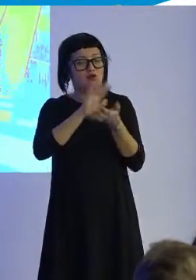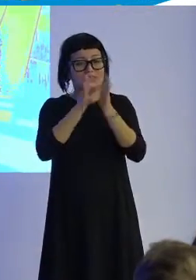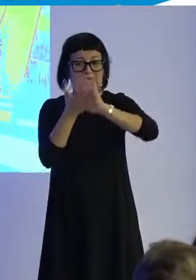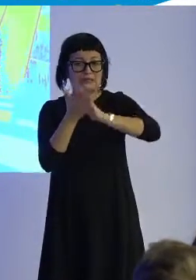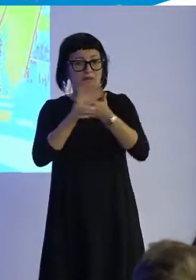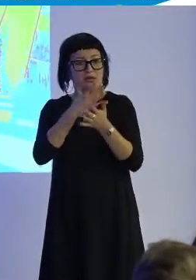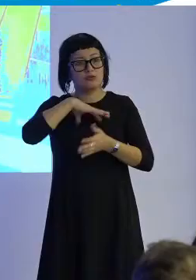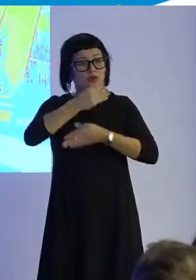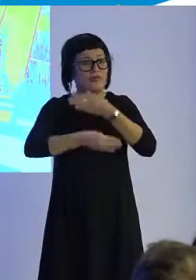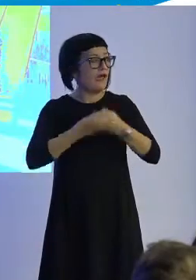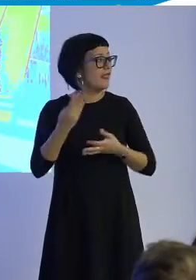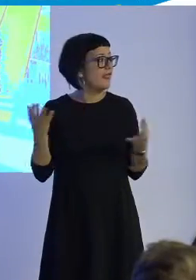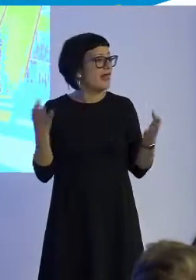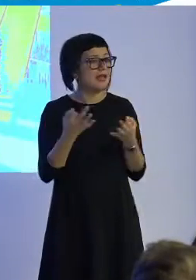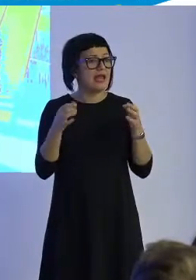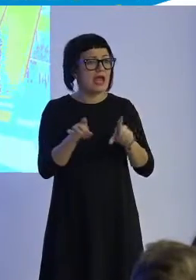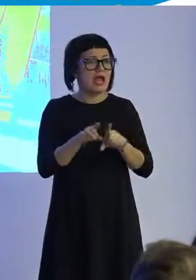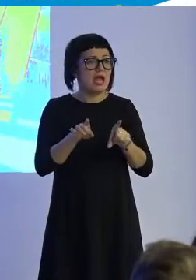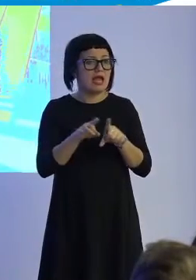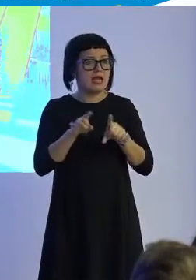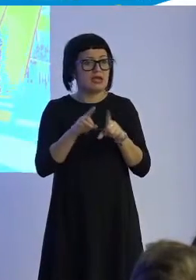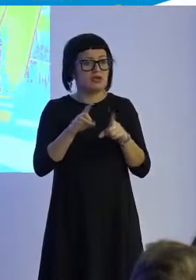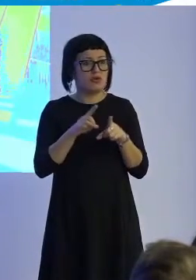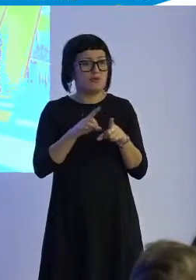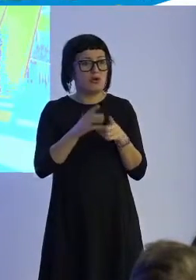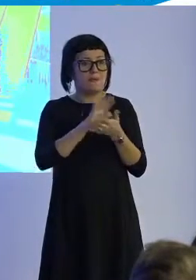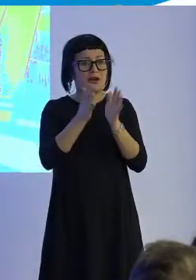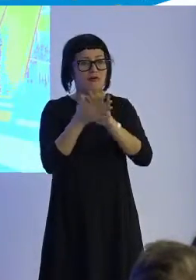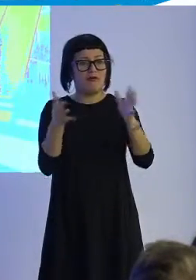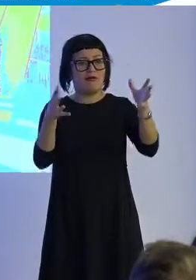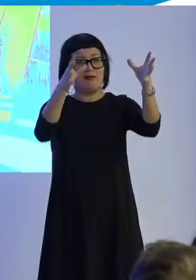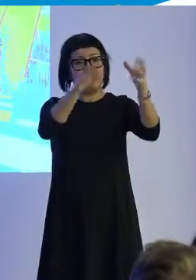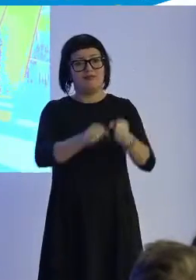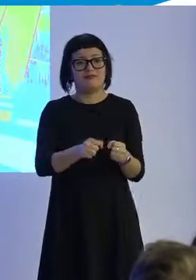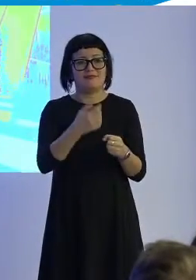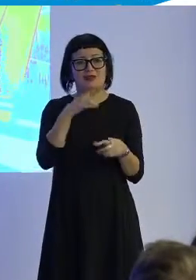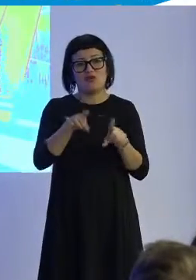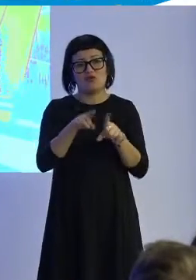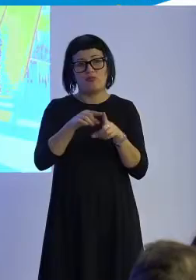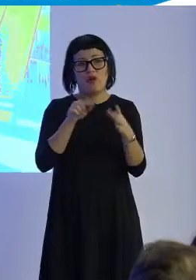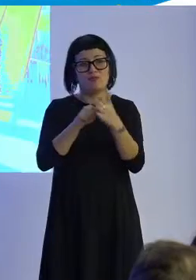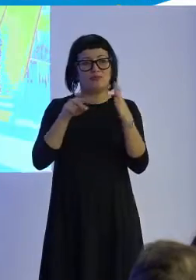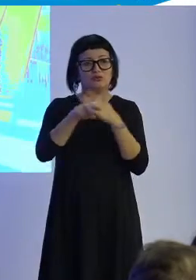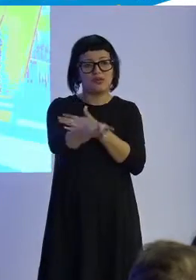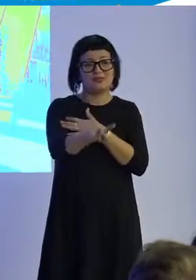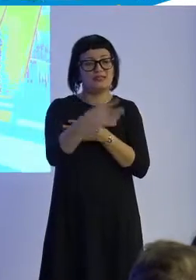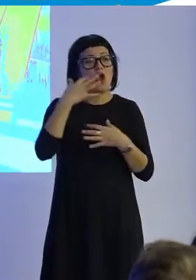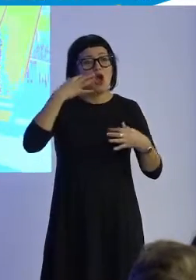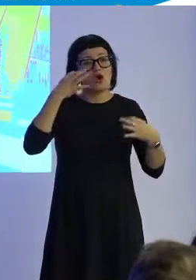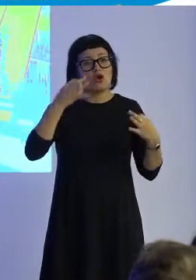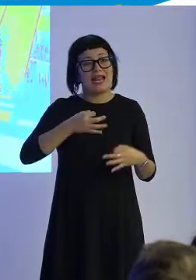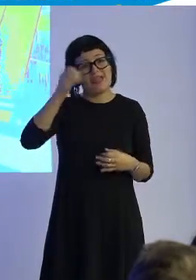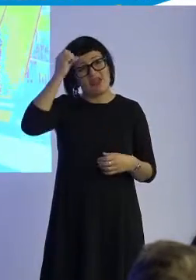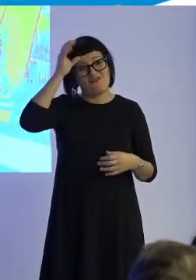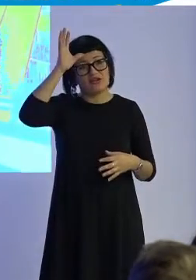qué se puede hacer con esto. Entonces eran como una especie de palas, tú reconoces tu mano a nivel con la realidad virtual, era